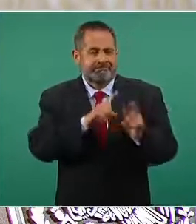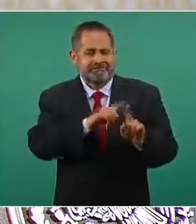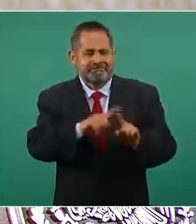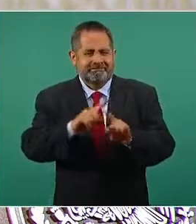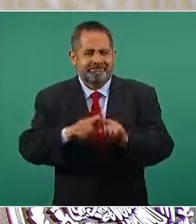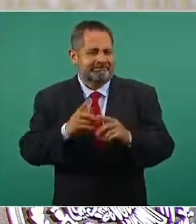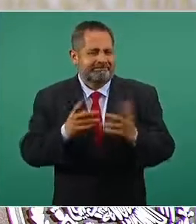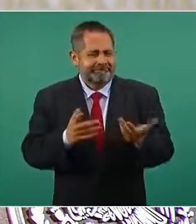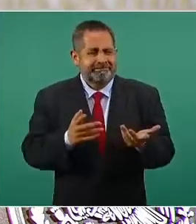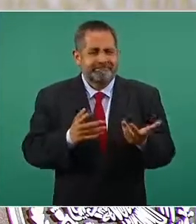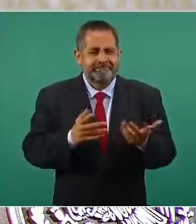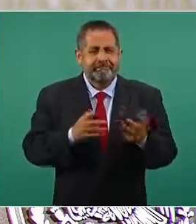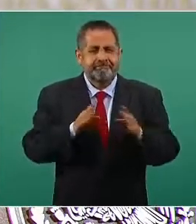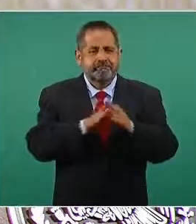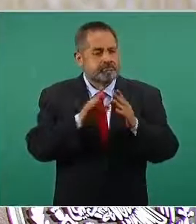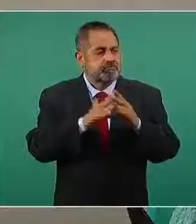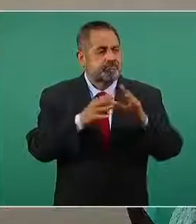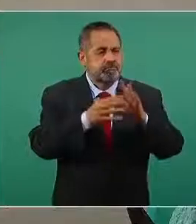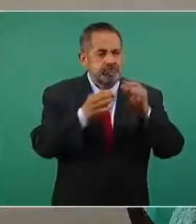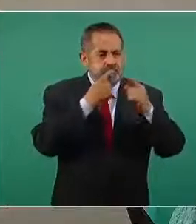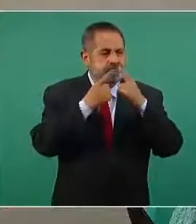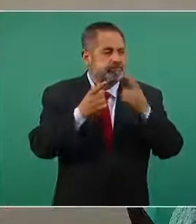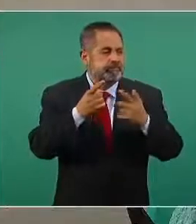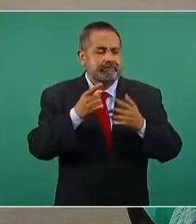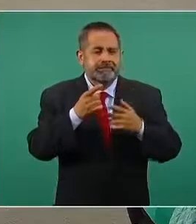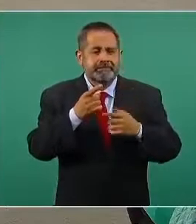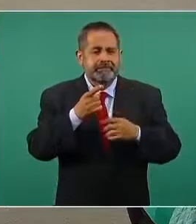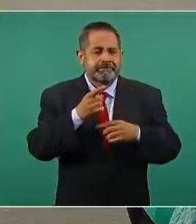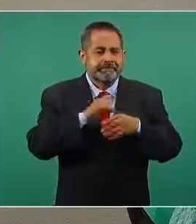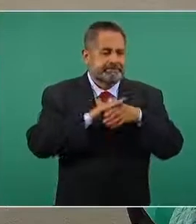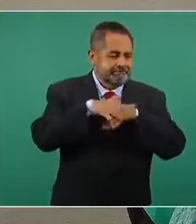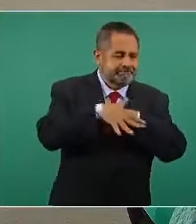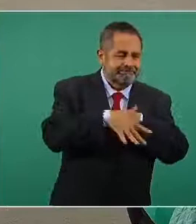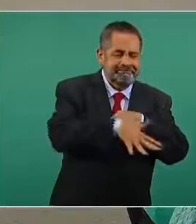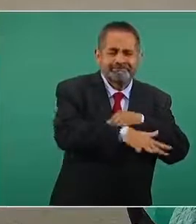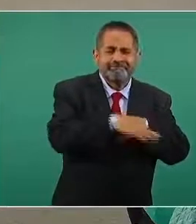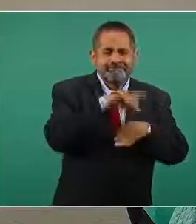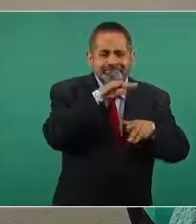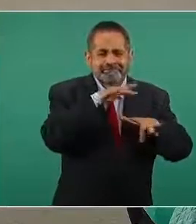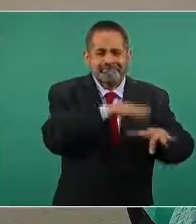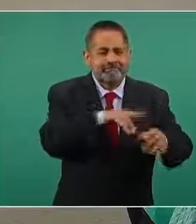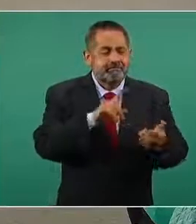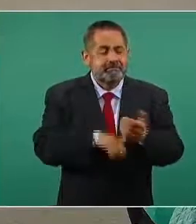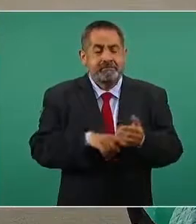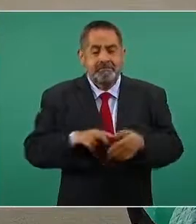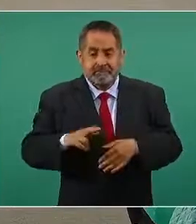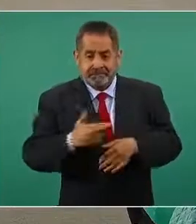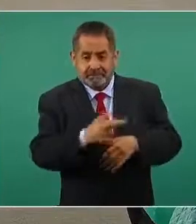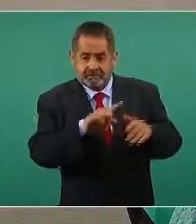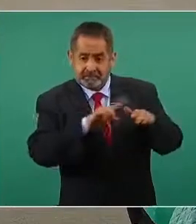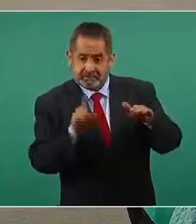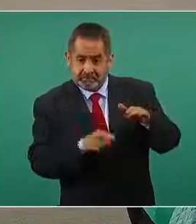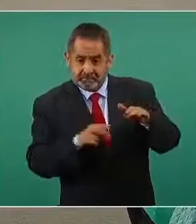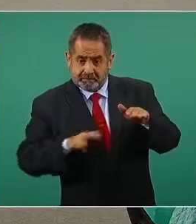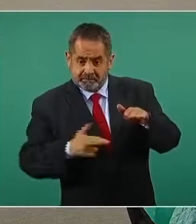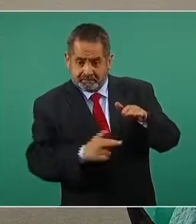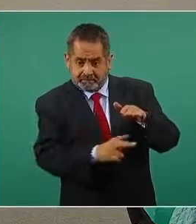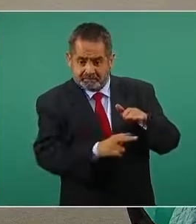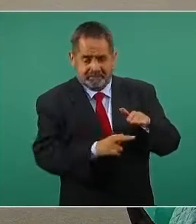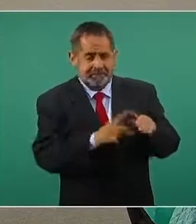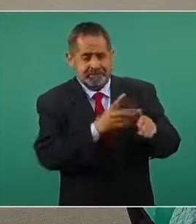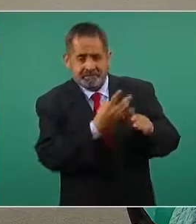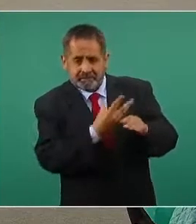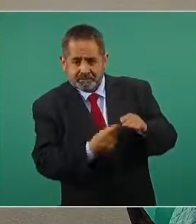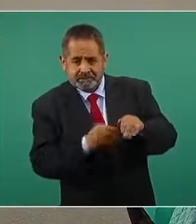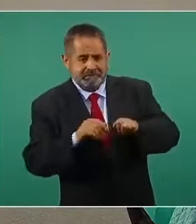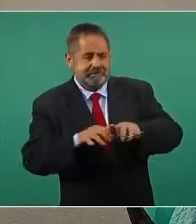intemperismo, alteraciones de relieve y escurrimientos superficiales, alteraciones de aguas subterráneas, generación de